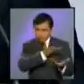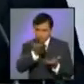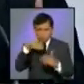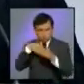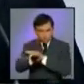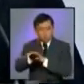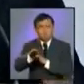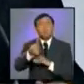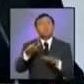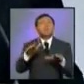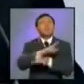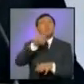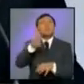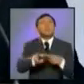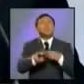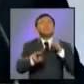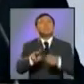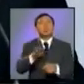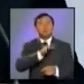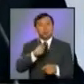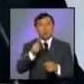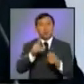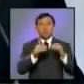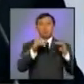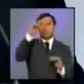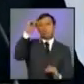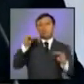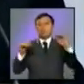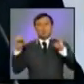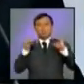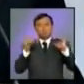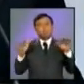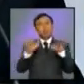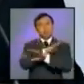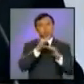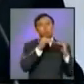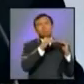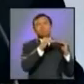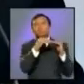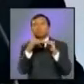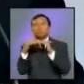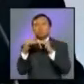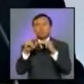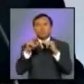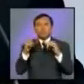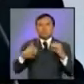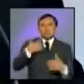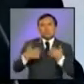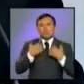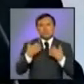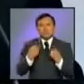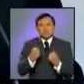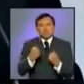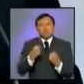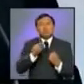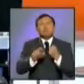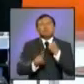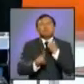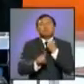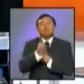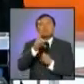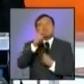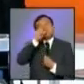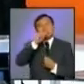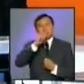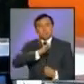ejemplos Pues el más clásico hombre Ahí está Genaro García Luna Cómo puede hablar esta